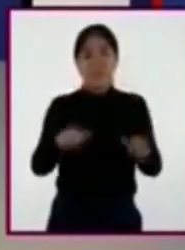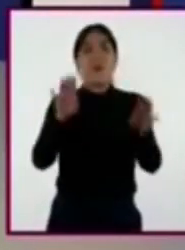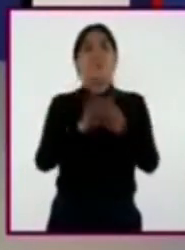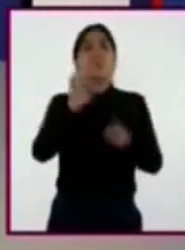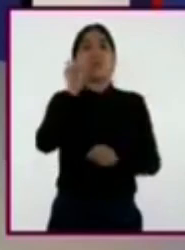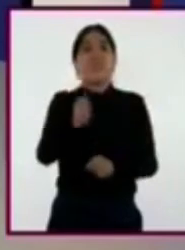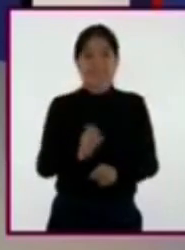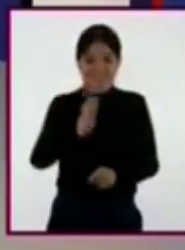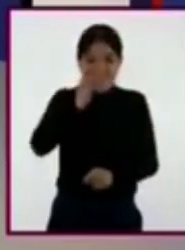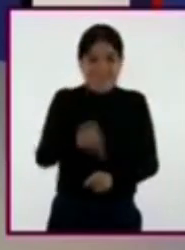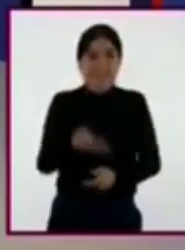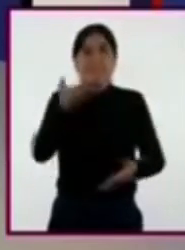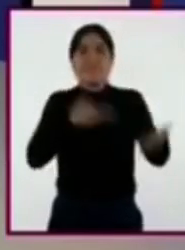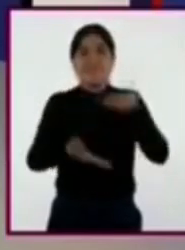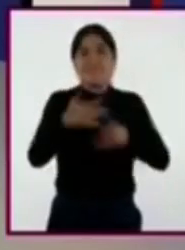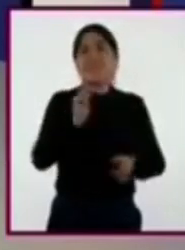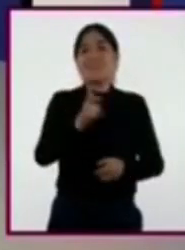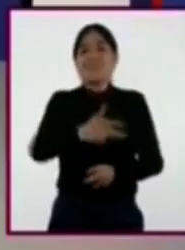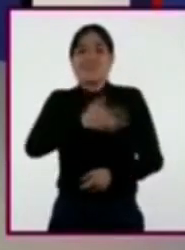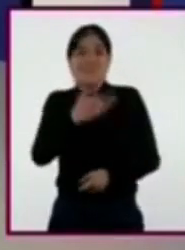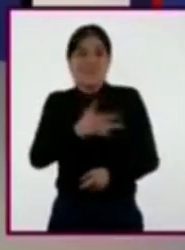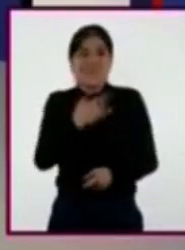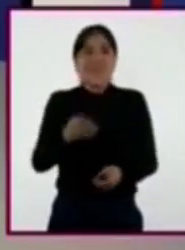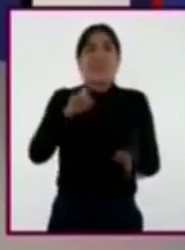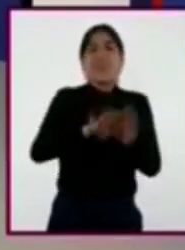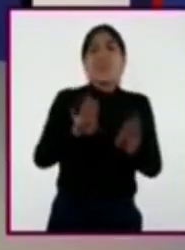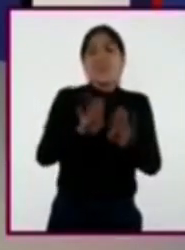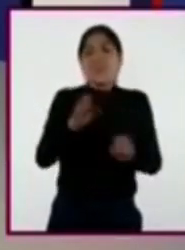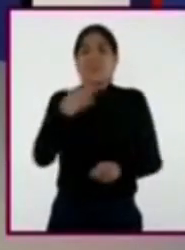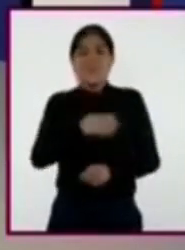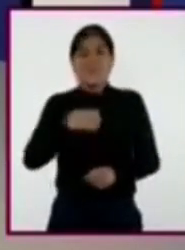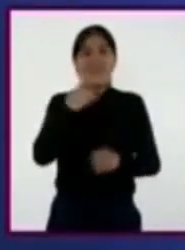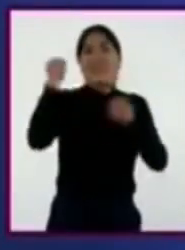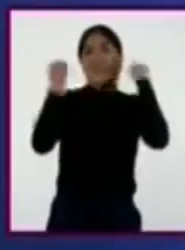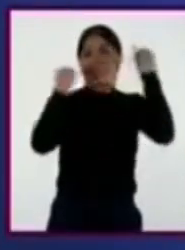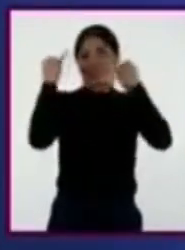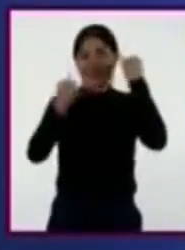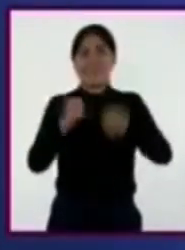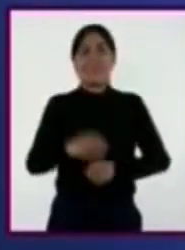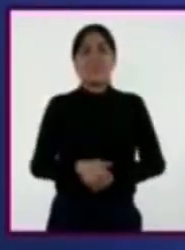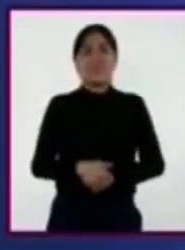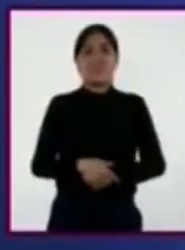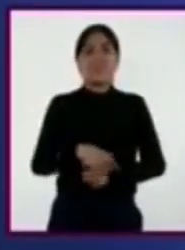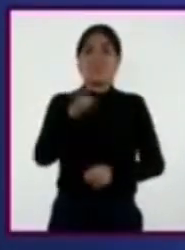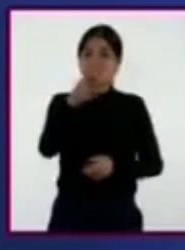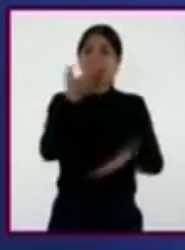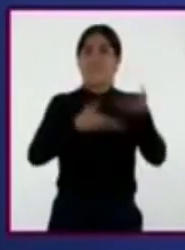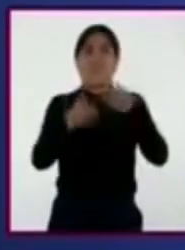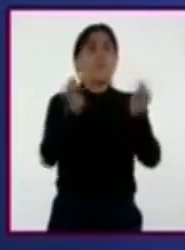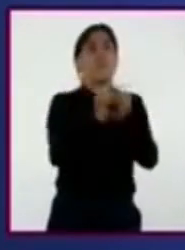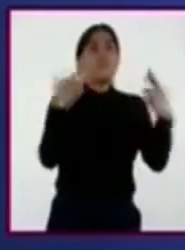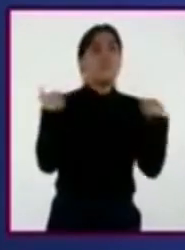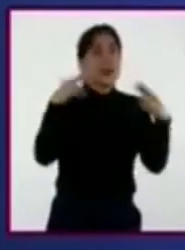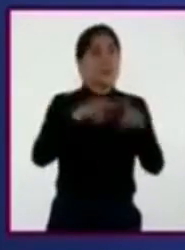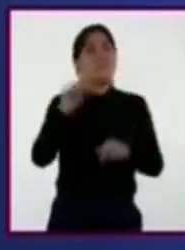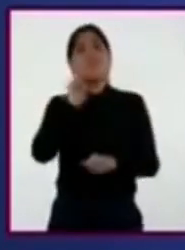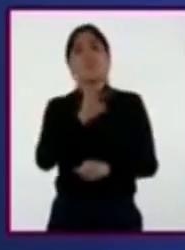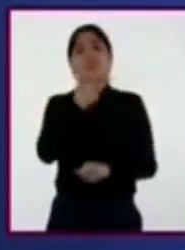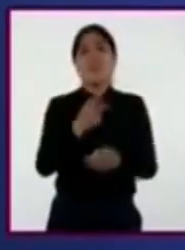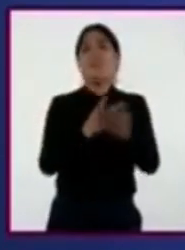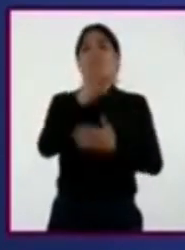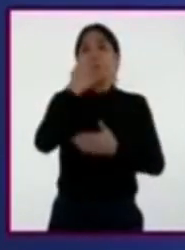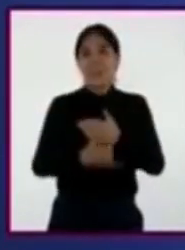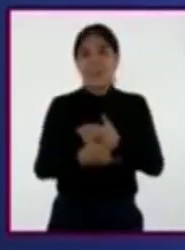que permite compartir nuestras emociones, sentimientos e ideas. Compartan con sus maestras o maestros su